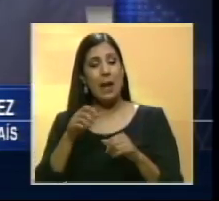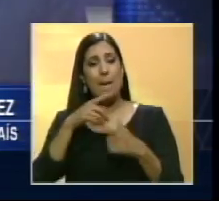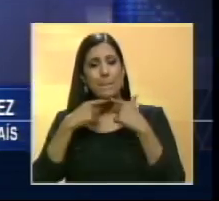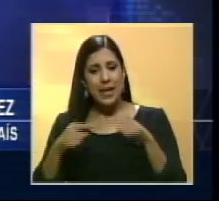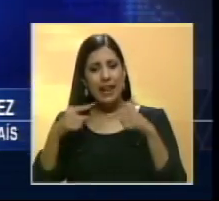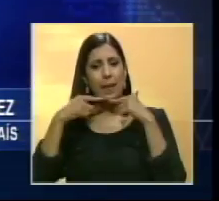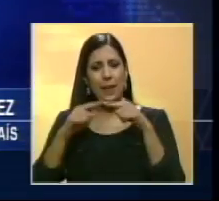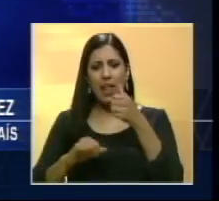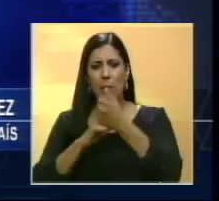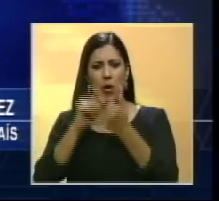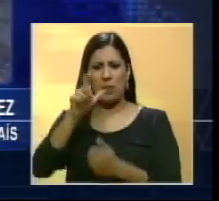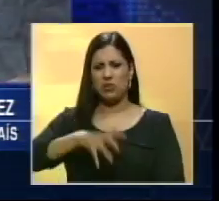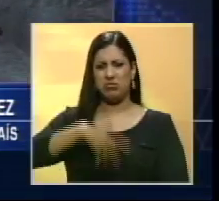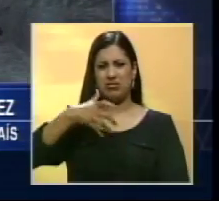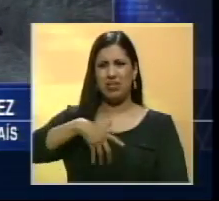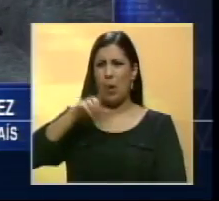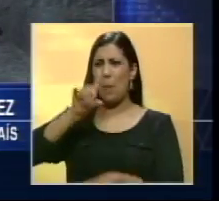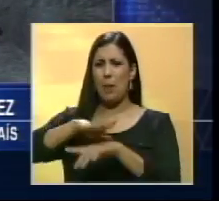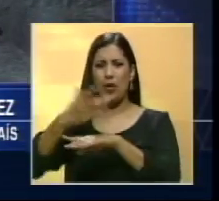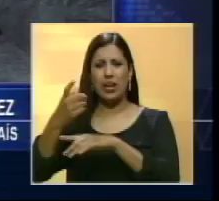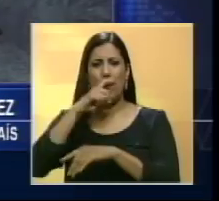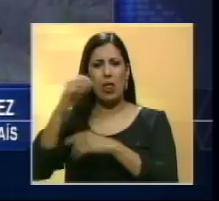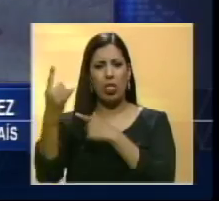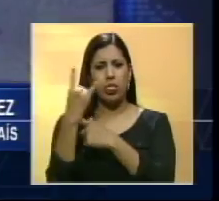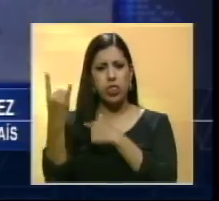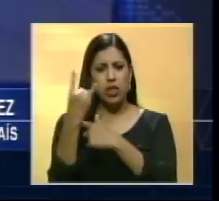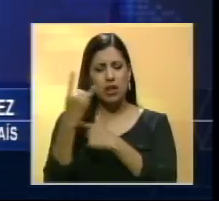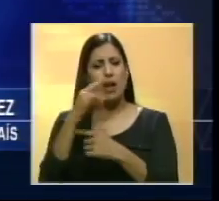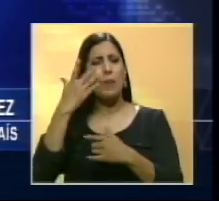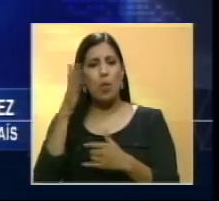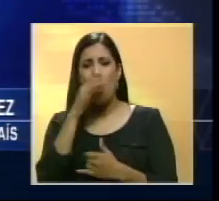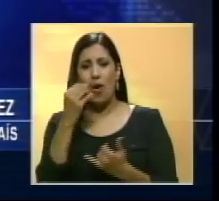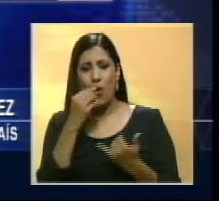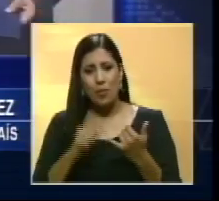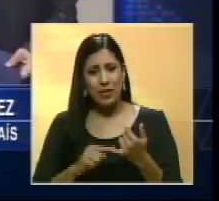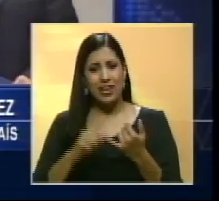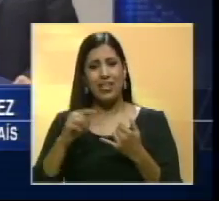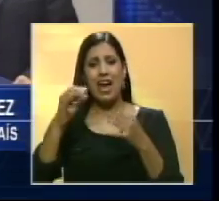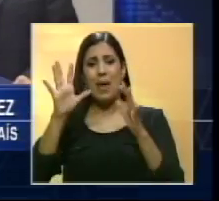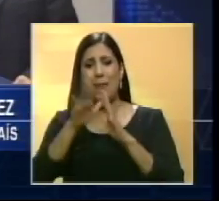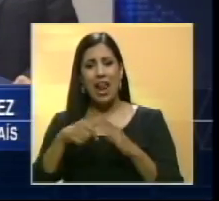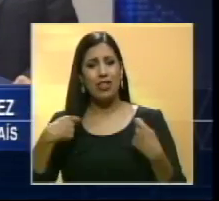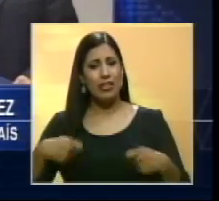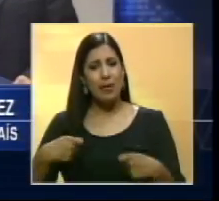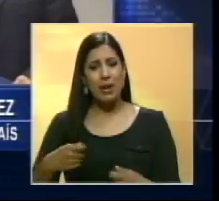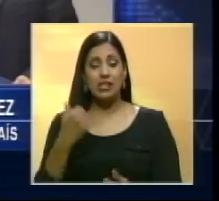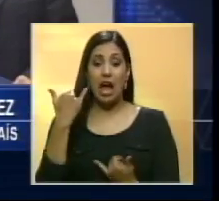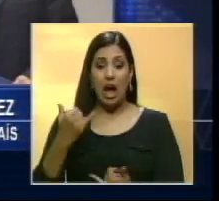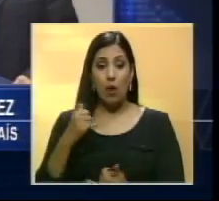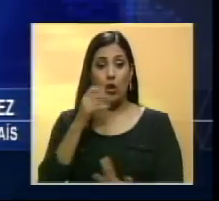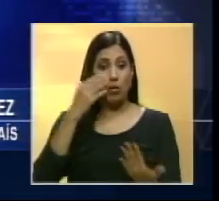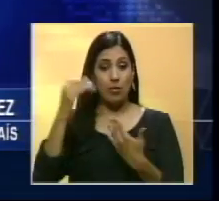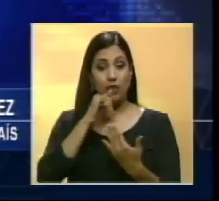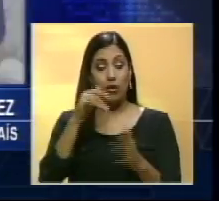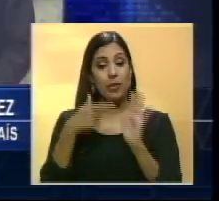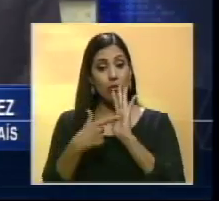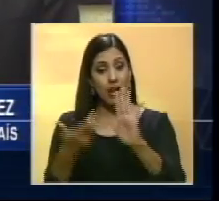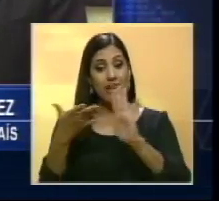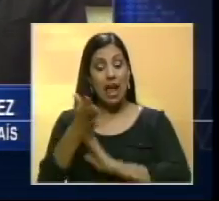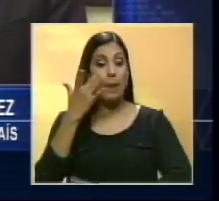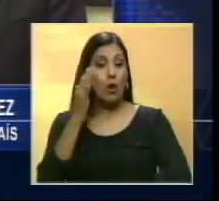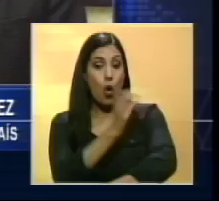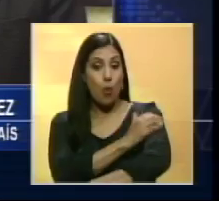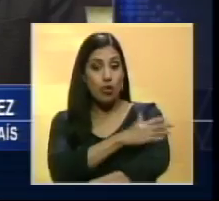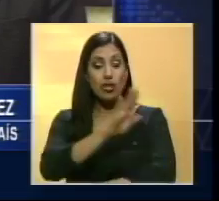pierde el respaldo popular debido al incremento de factores como el desabastecimiento y la inseguridad. Gaviria resaltó que aunque la